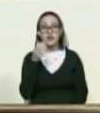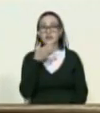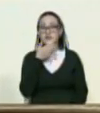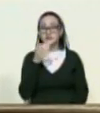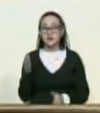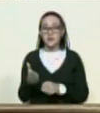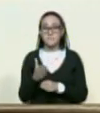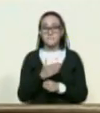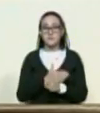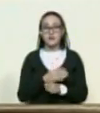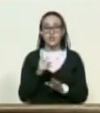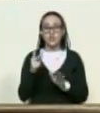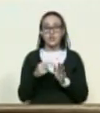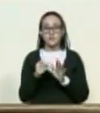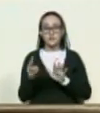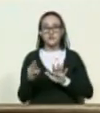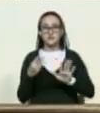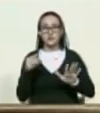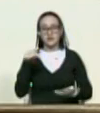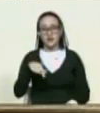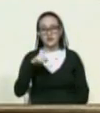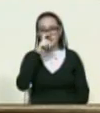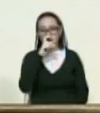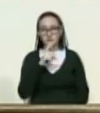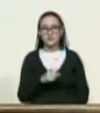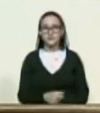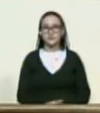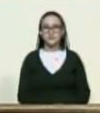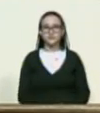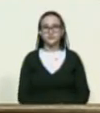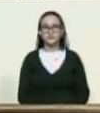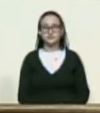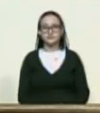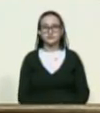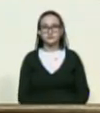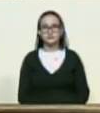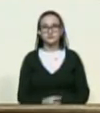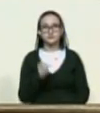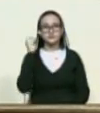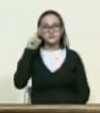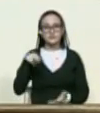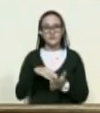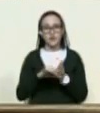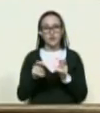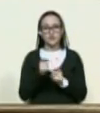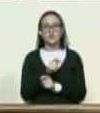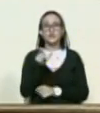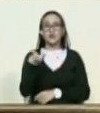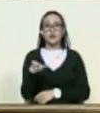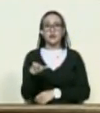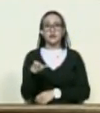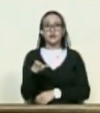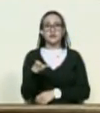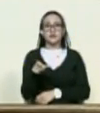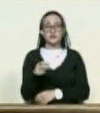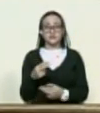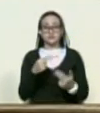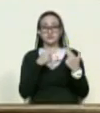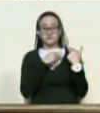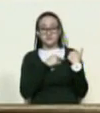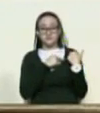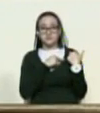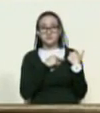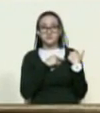diciembre de 2017. La Asamblea Nacional Constituyente, en ejercicio de las facultades